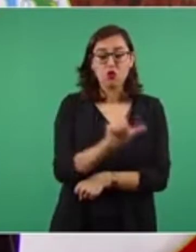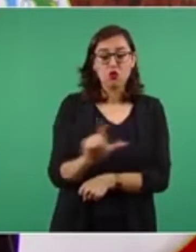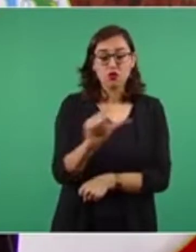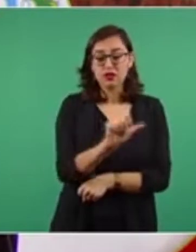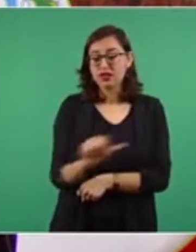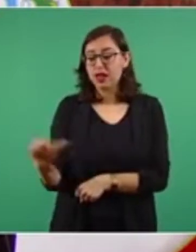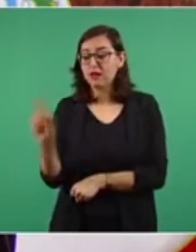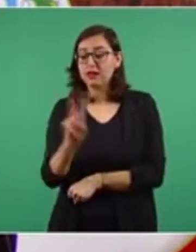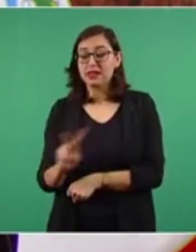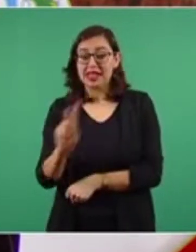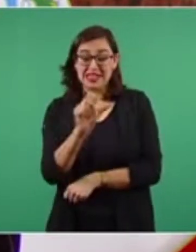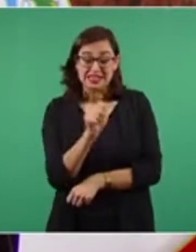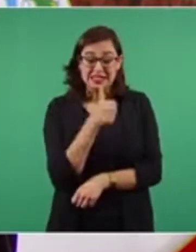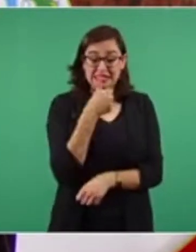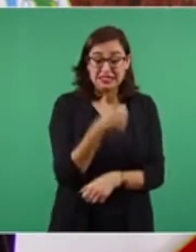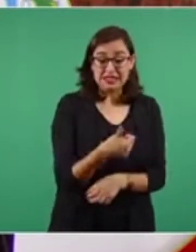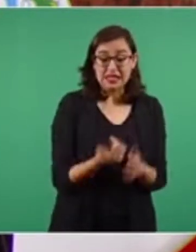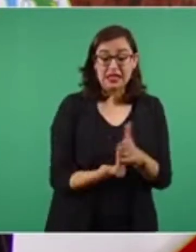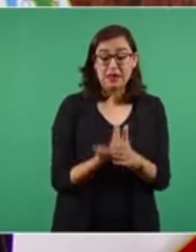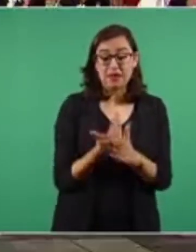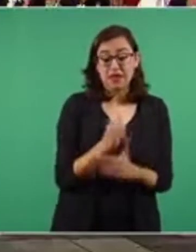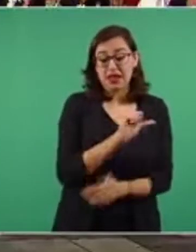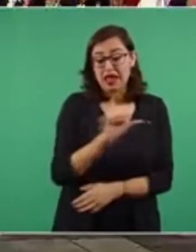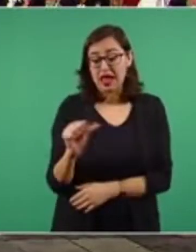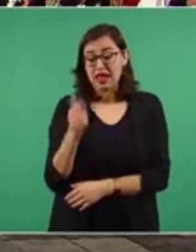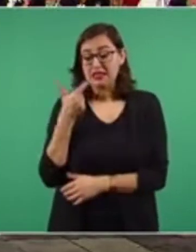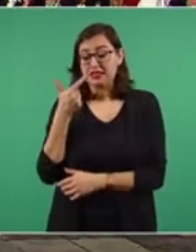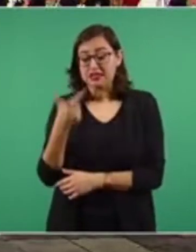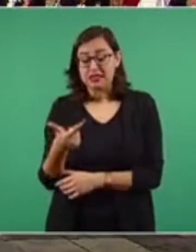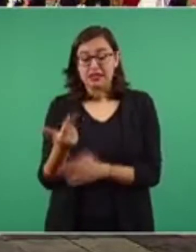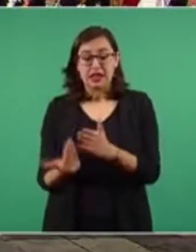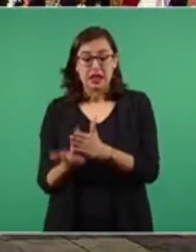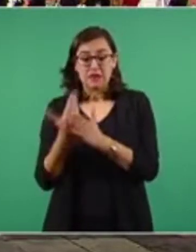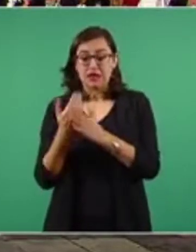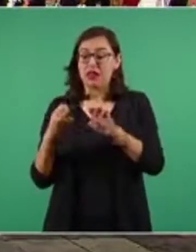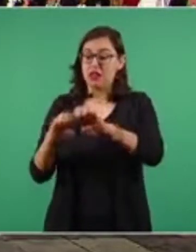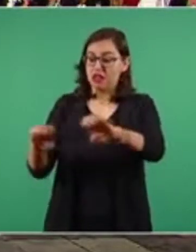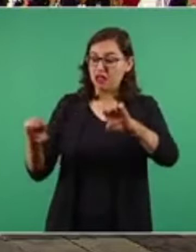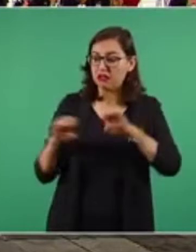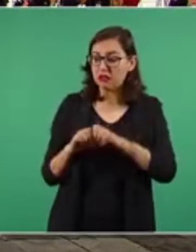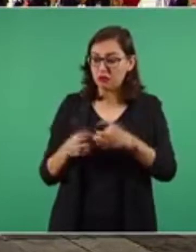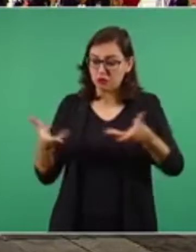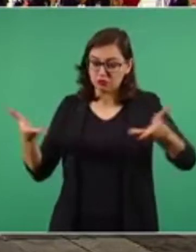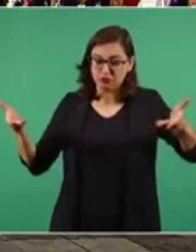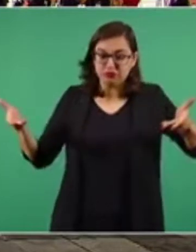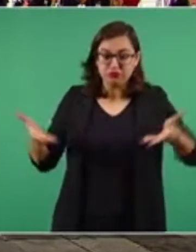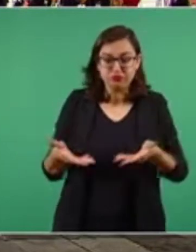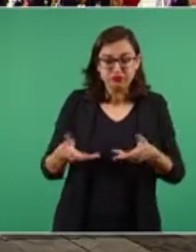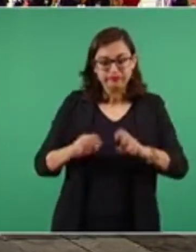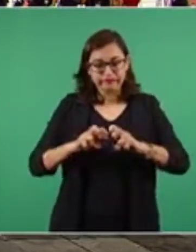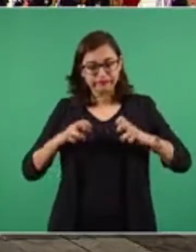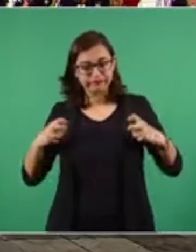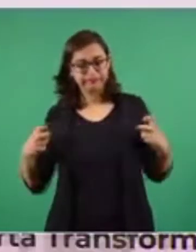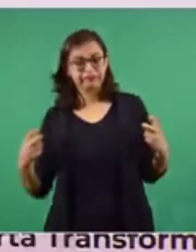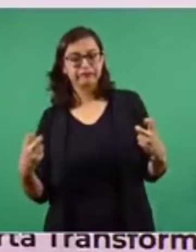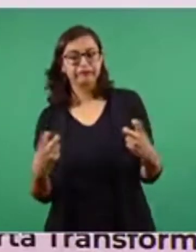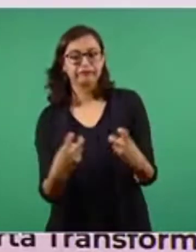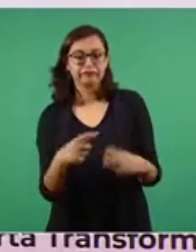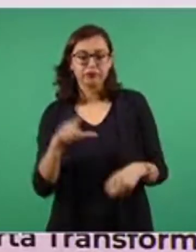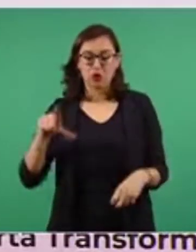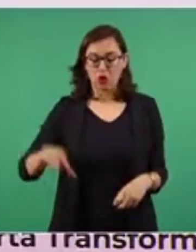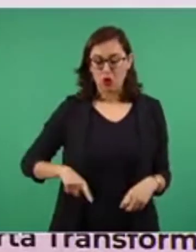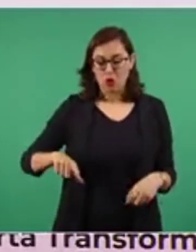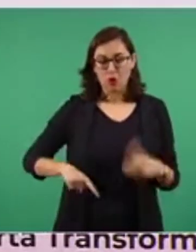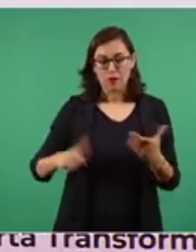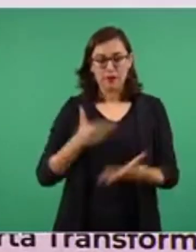de 6 a 7 de la mañana, se reúnen servidores públicos, el secretario de